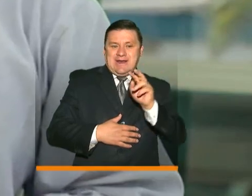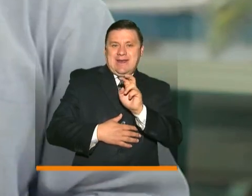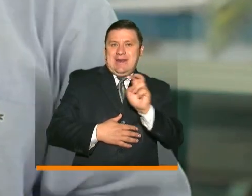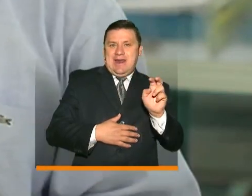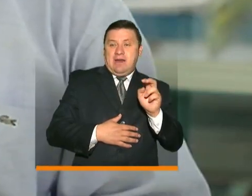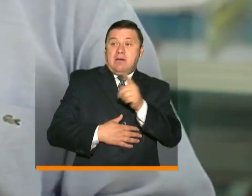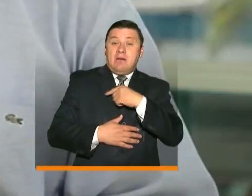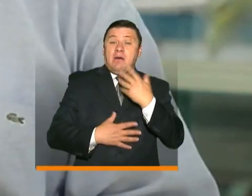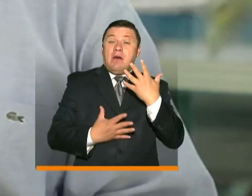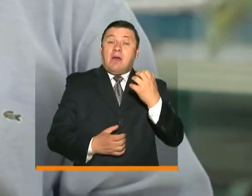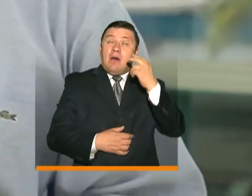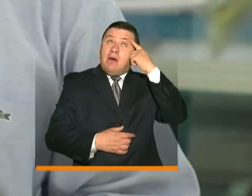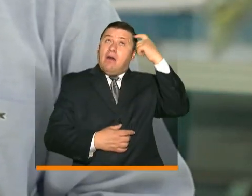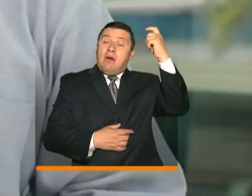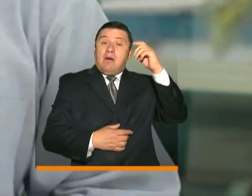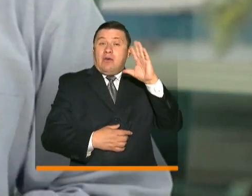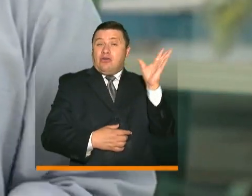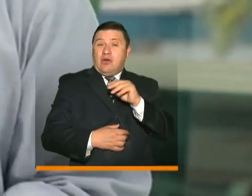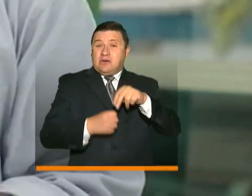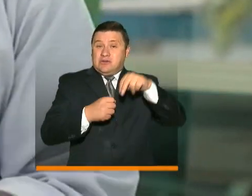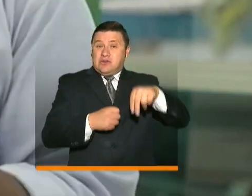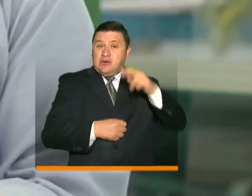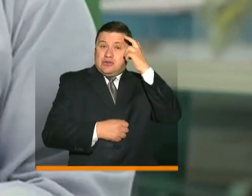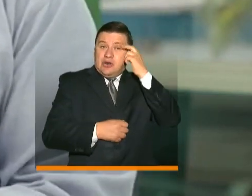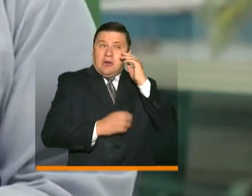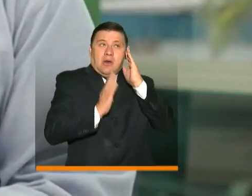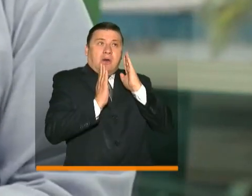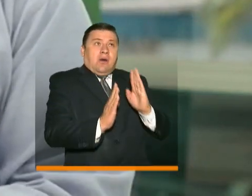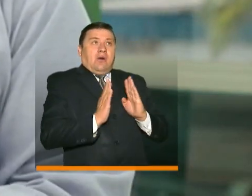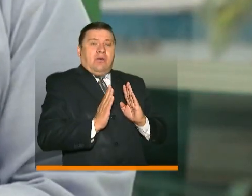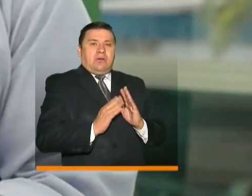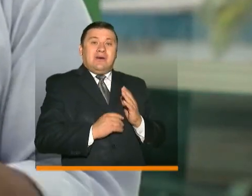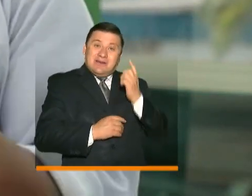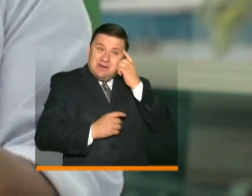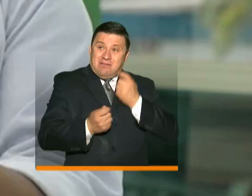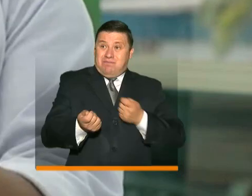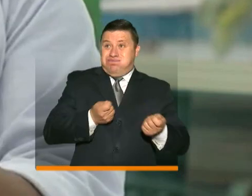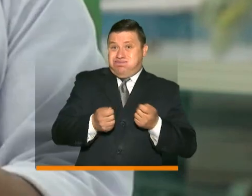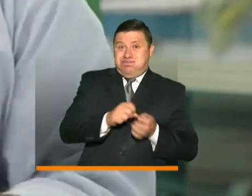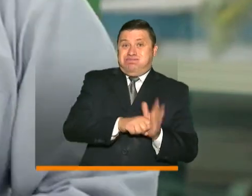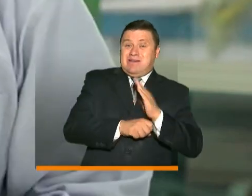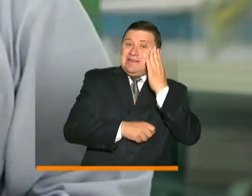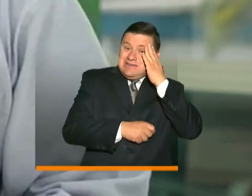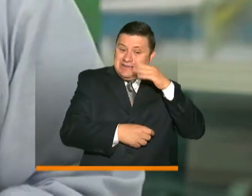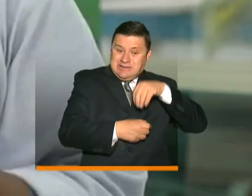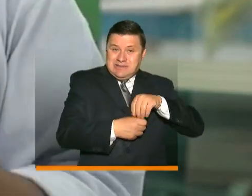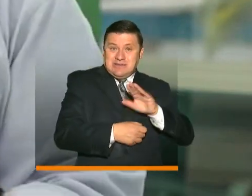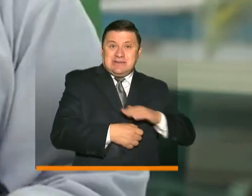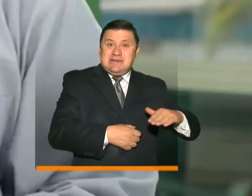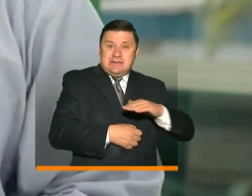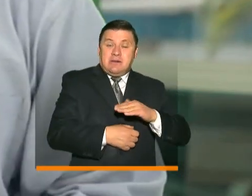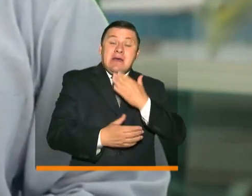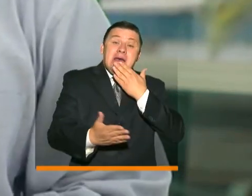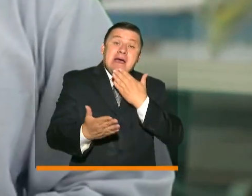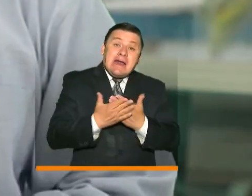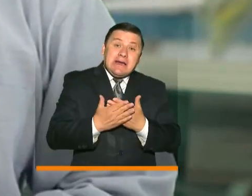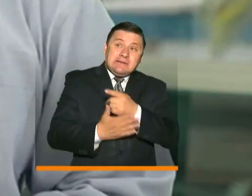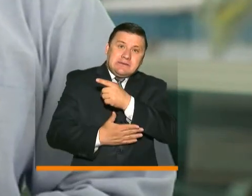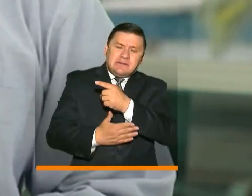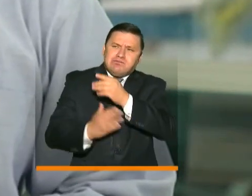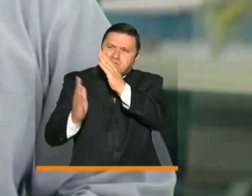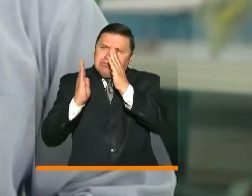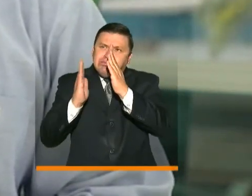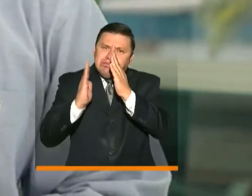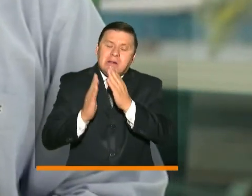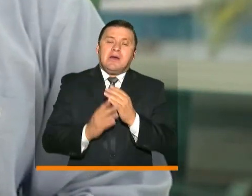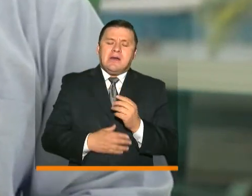los que soñamos todos los chocuanos. Porque atendemos también la pandemia, pero gracias a este trabajo de ustedes,